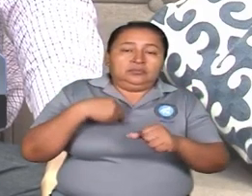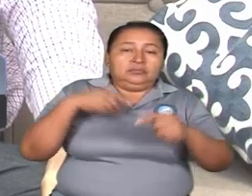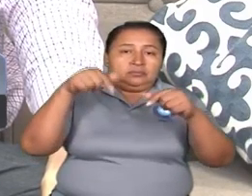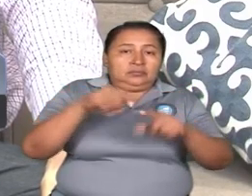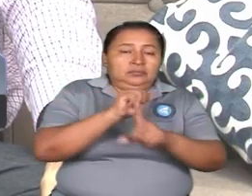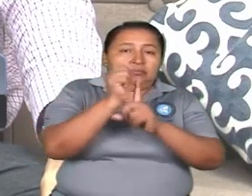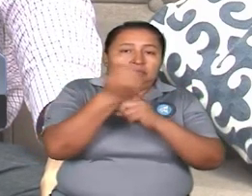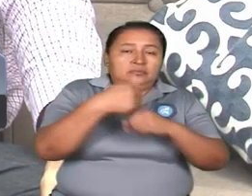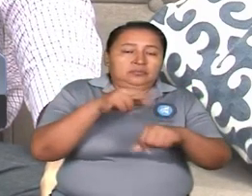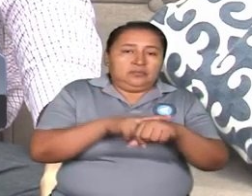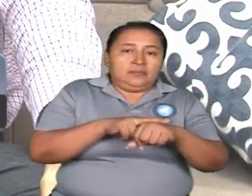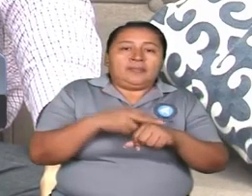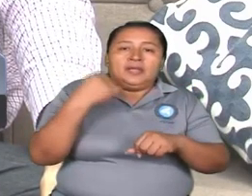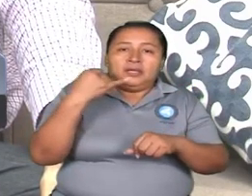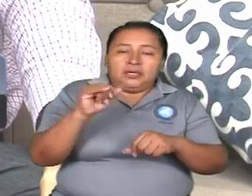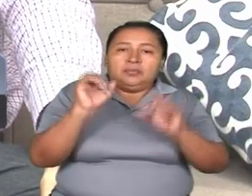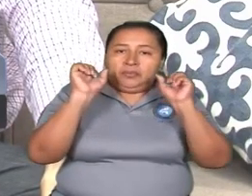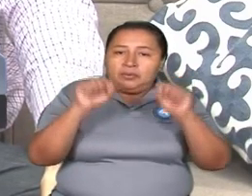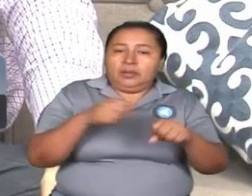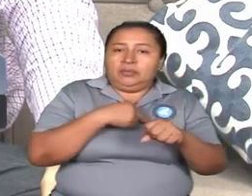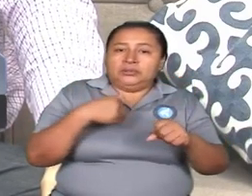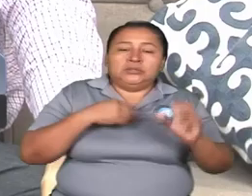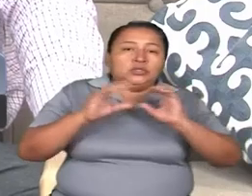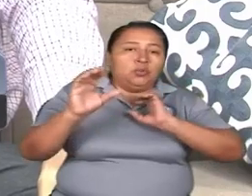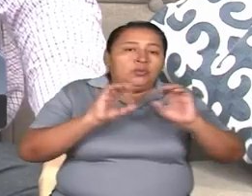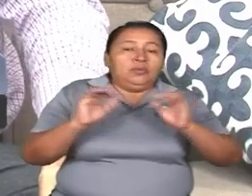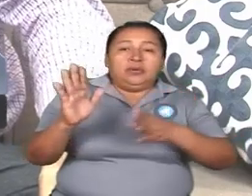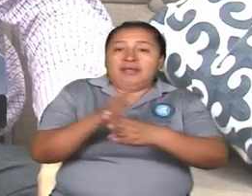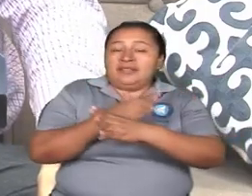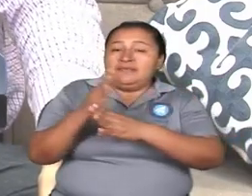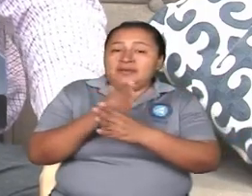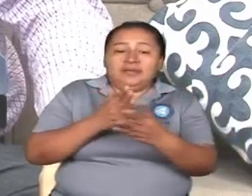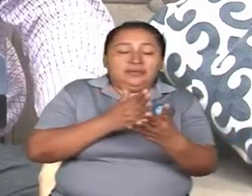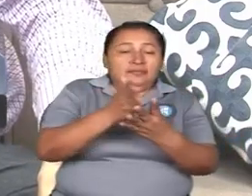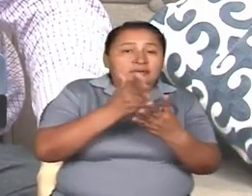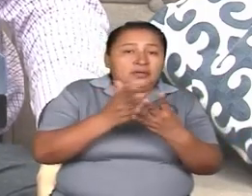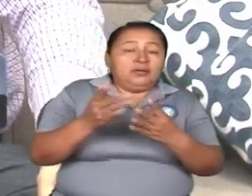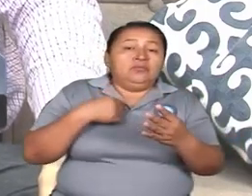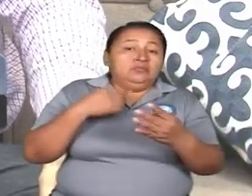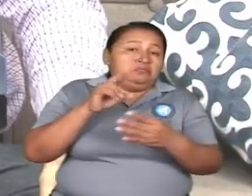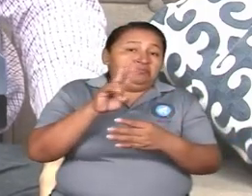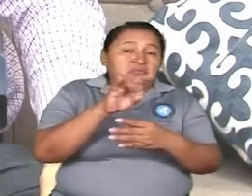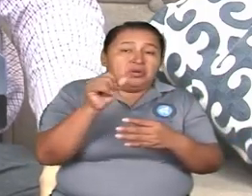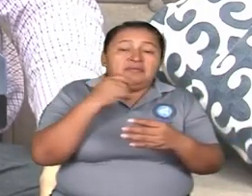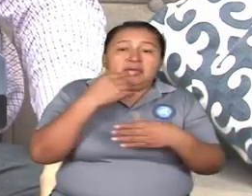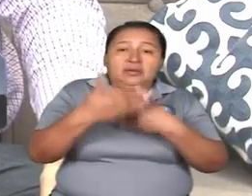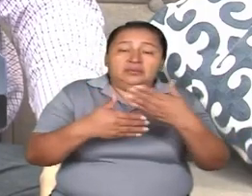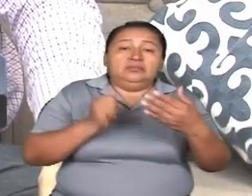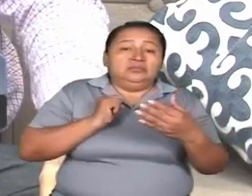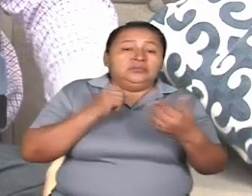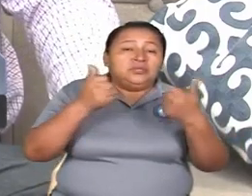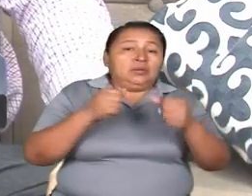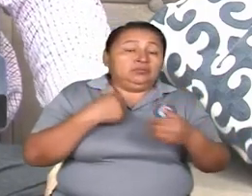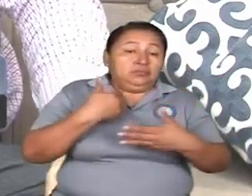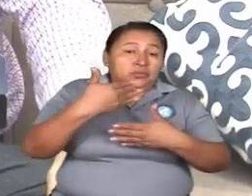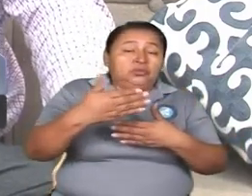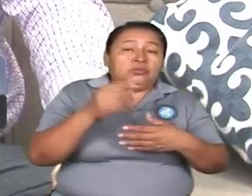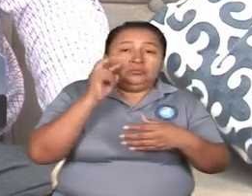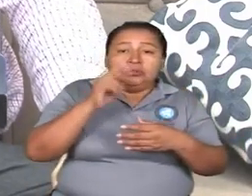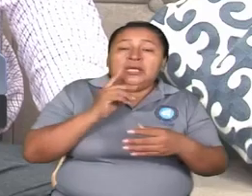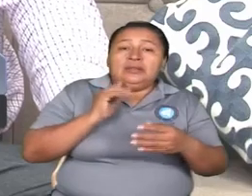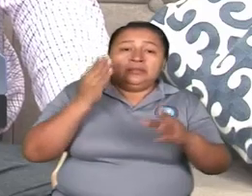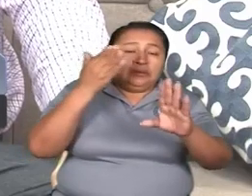Asamblea y el que seamos capaces de comunicar por las distintas vías, por la vía de la proyección directa que